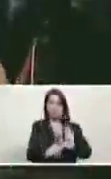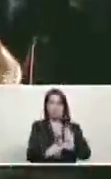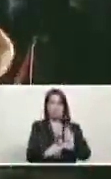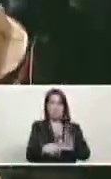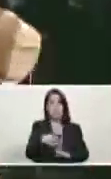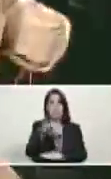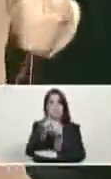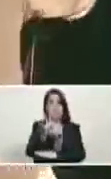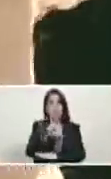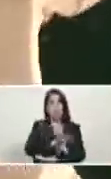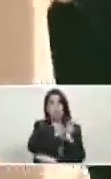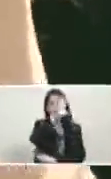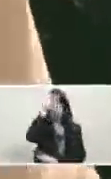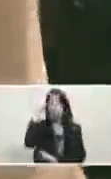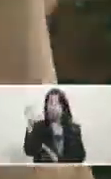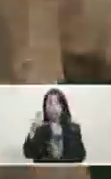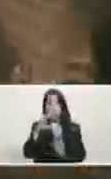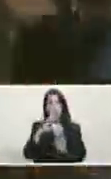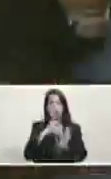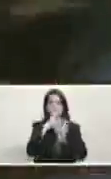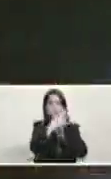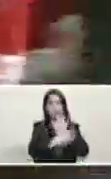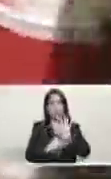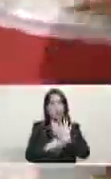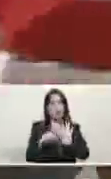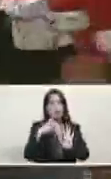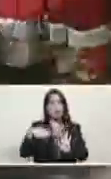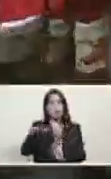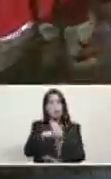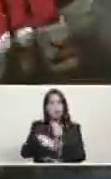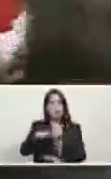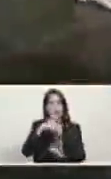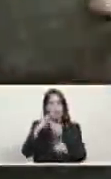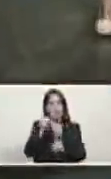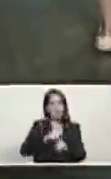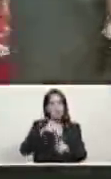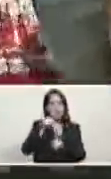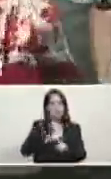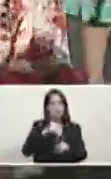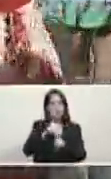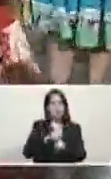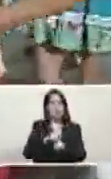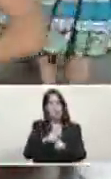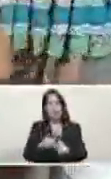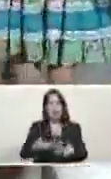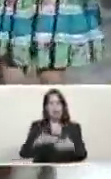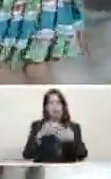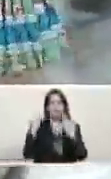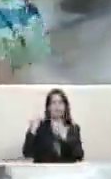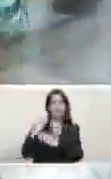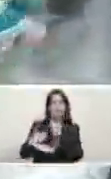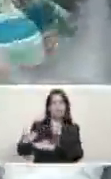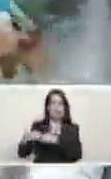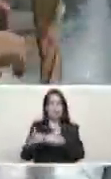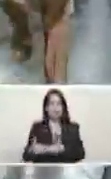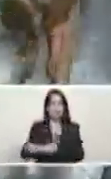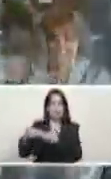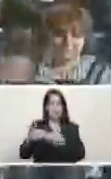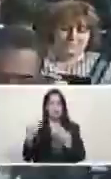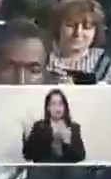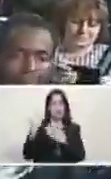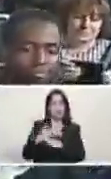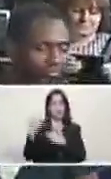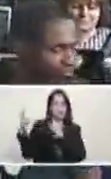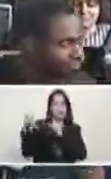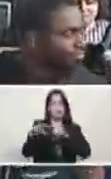cinco continentes en una lucha antiimperialista en una lucha anticolonialista han visto parte de la verdad